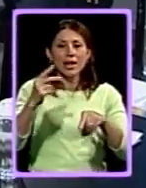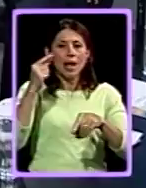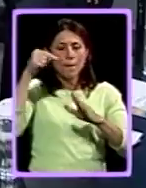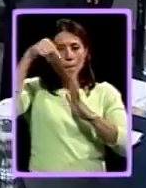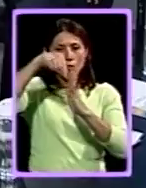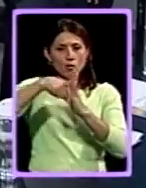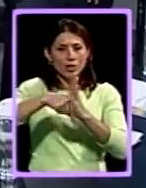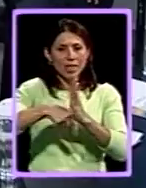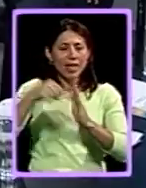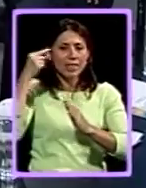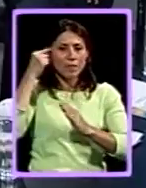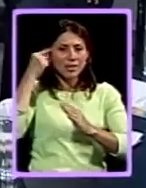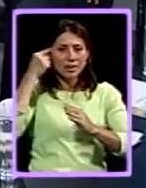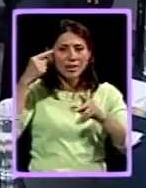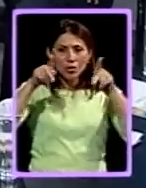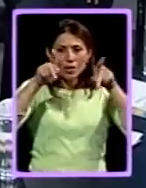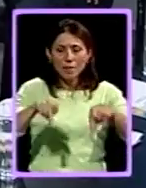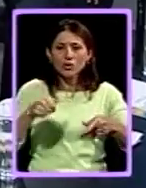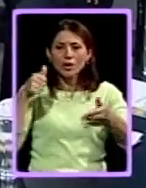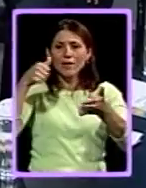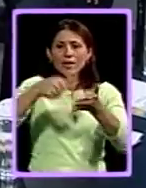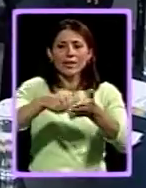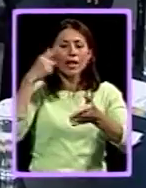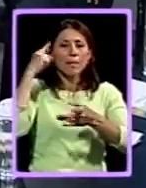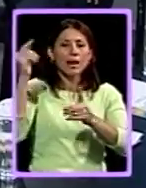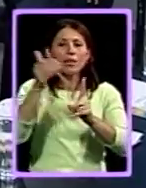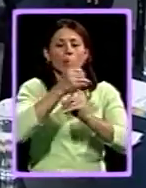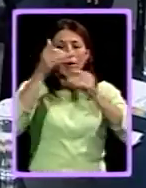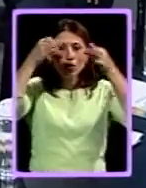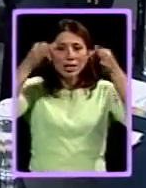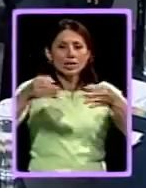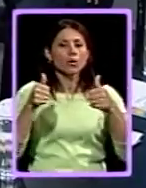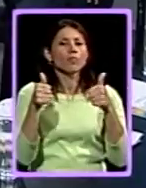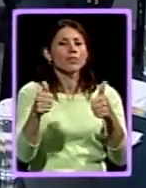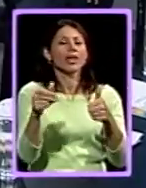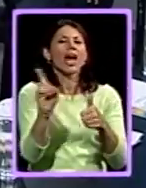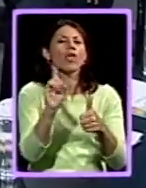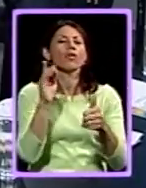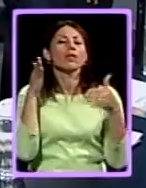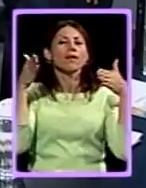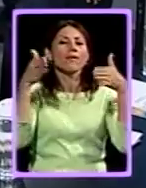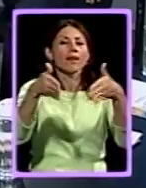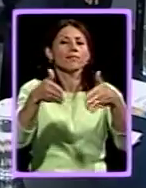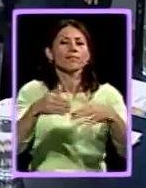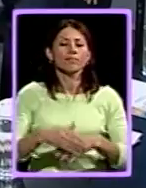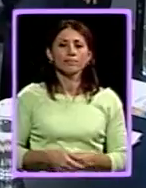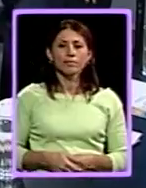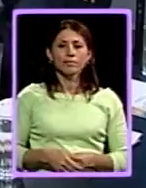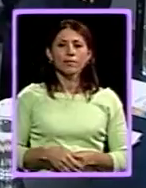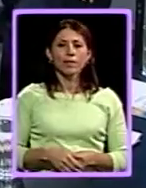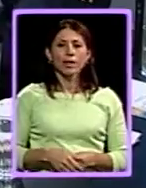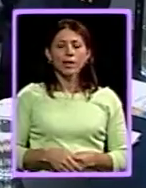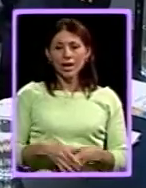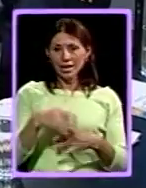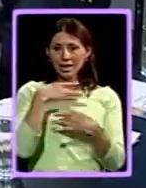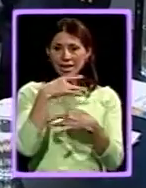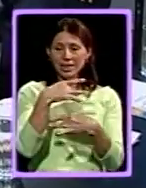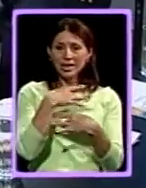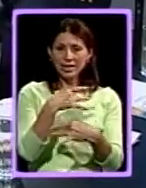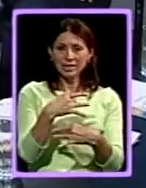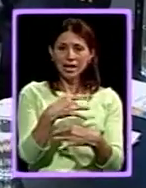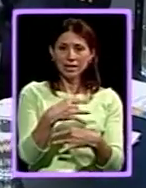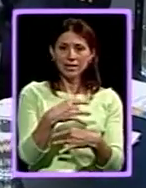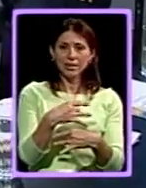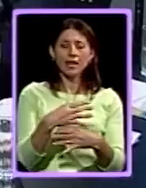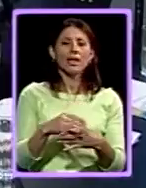caso, para tomar una mejor decisión de hacia dónde van. Qué interesante, sobre todo esto de, porque ese